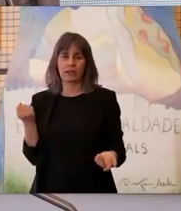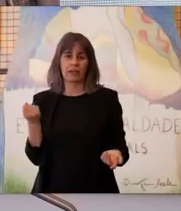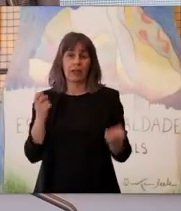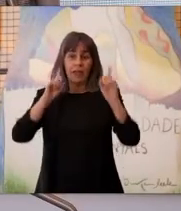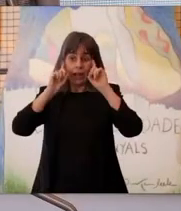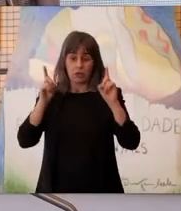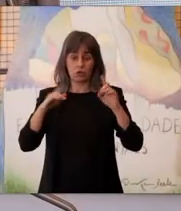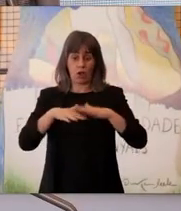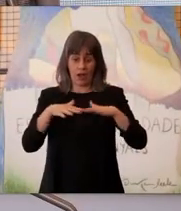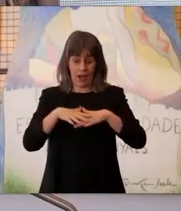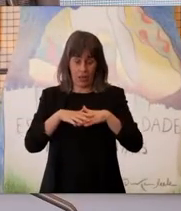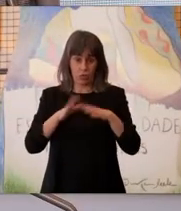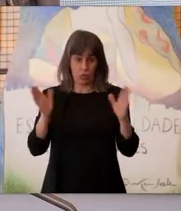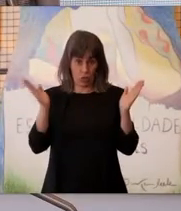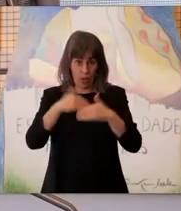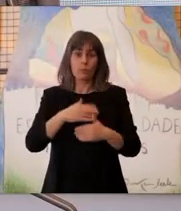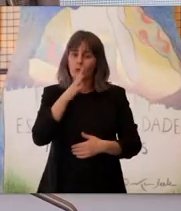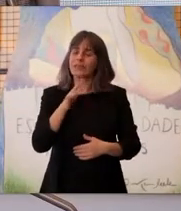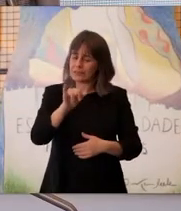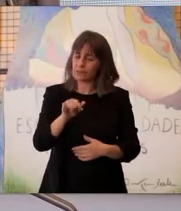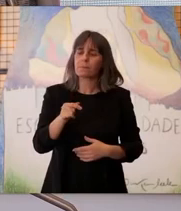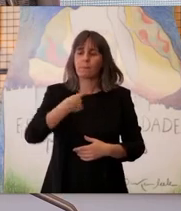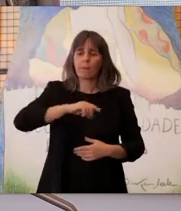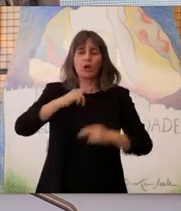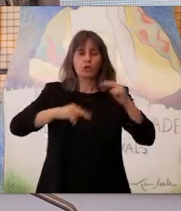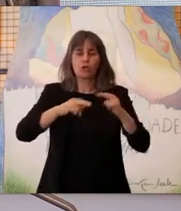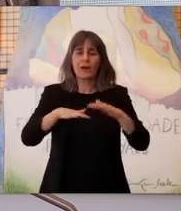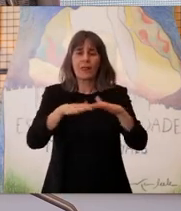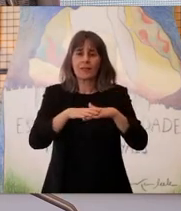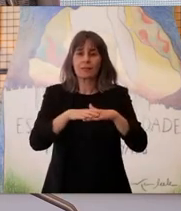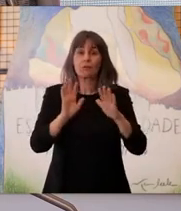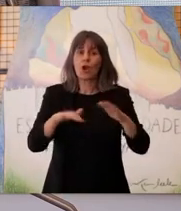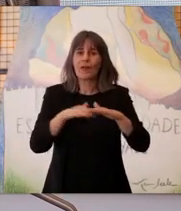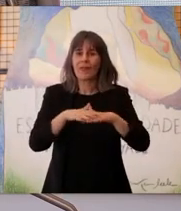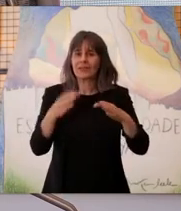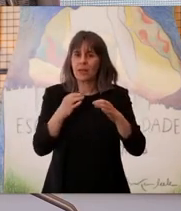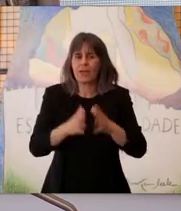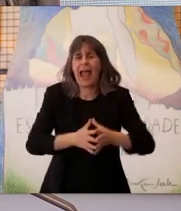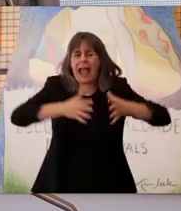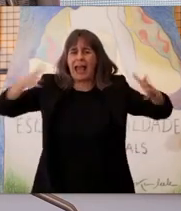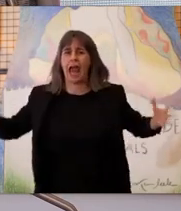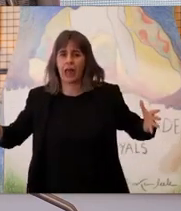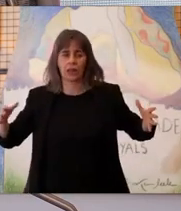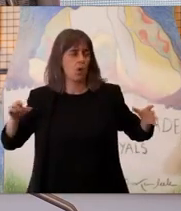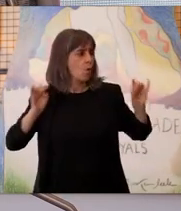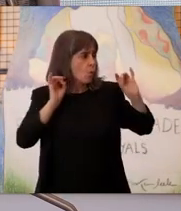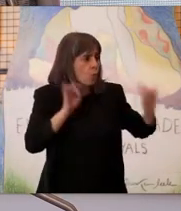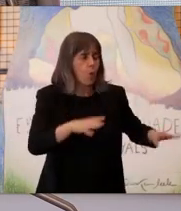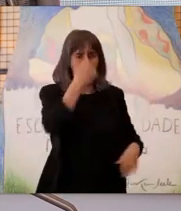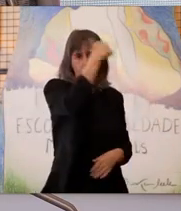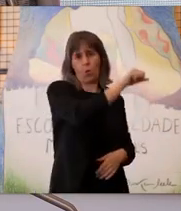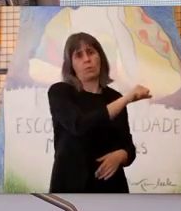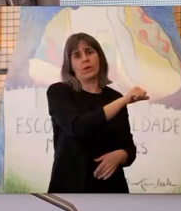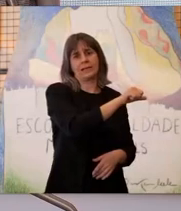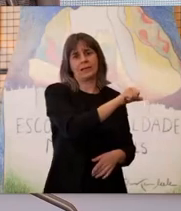una red entre porque hacemos redes Sí pero las redes tienen que ser tan grandes como las suyas tan grandes como las suyas tienes tienen que ser